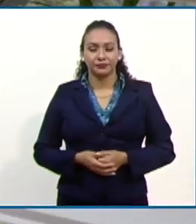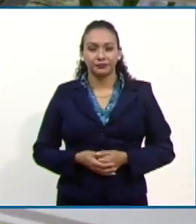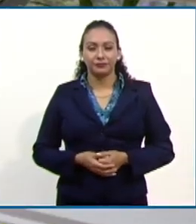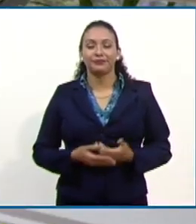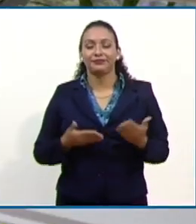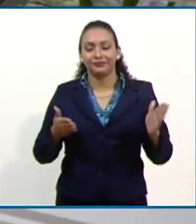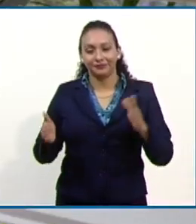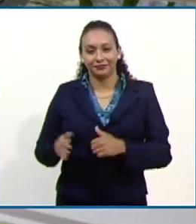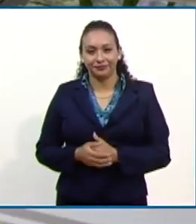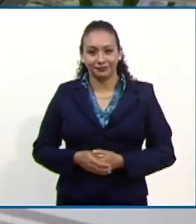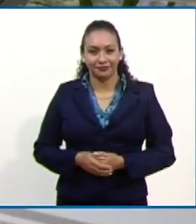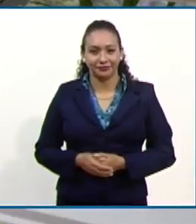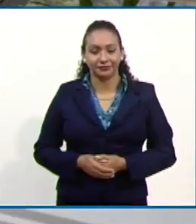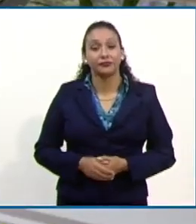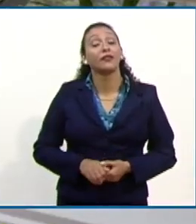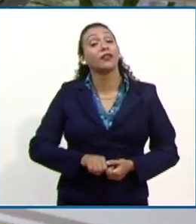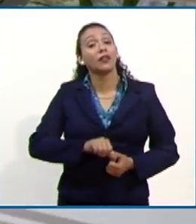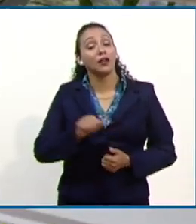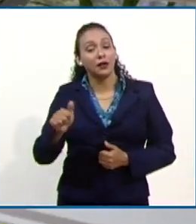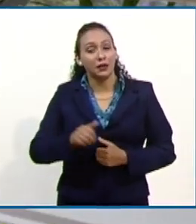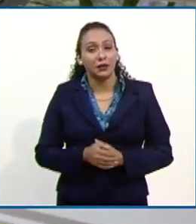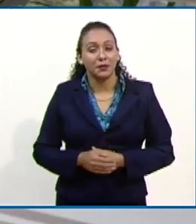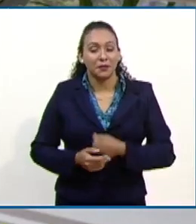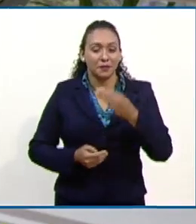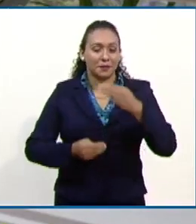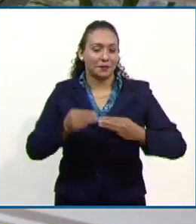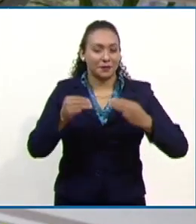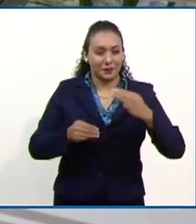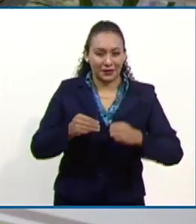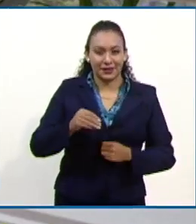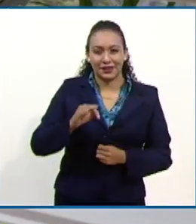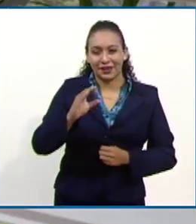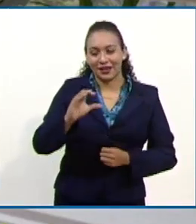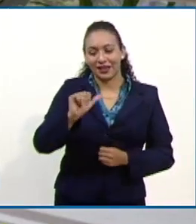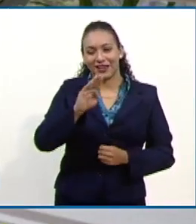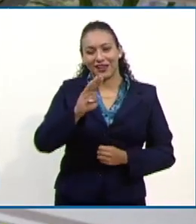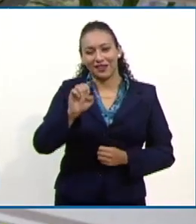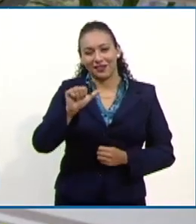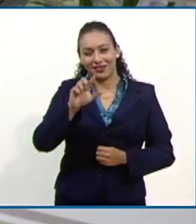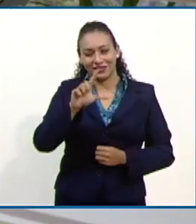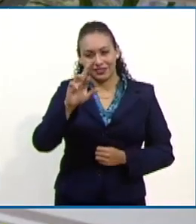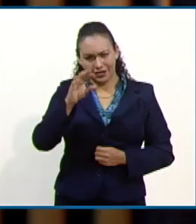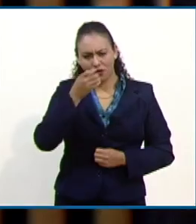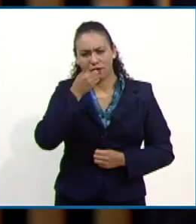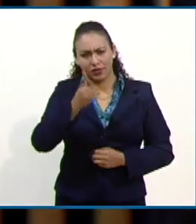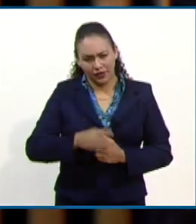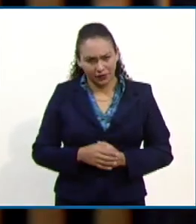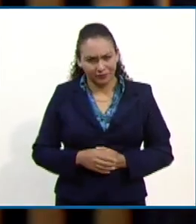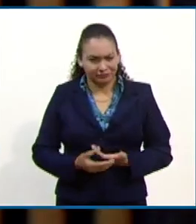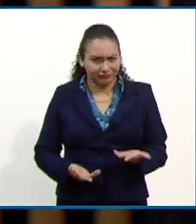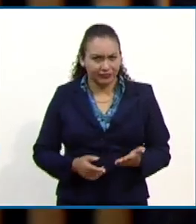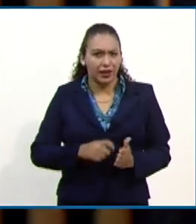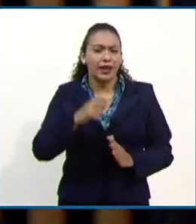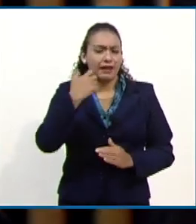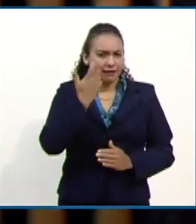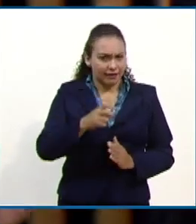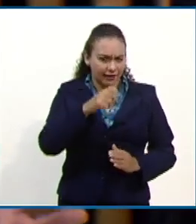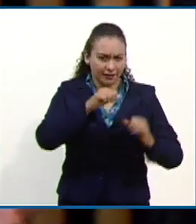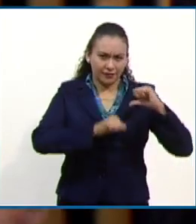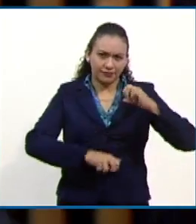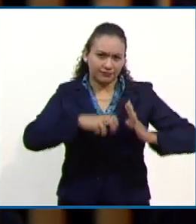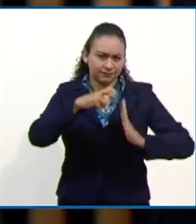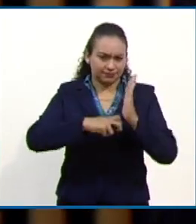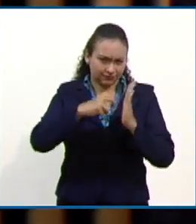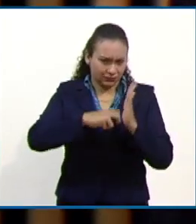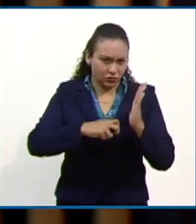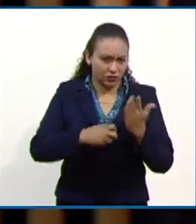El magistrado Ariel Rojas Caballero aseguró que la iniciativa presidencial de reformas al Poder Judicial, que propone que las personas juzgadoras sean